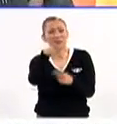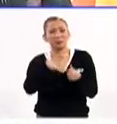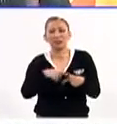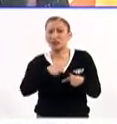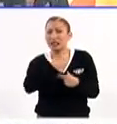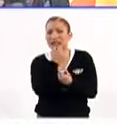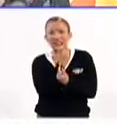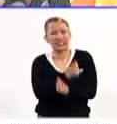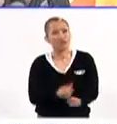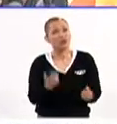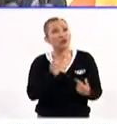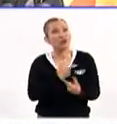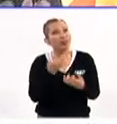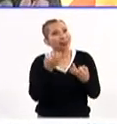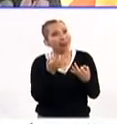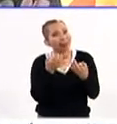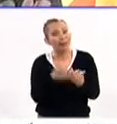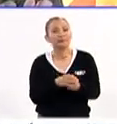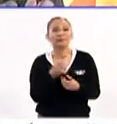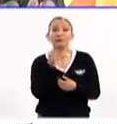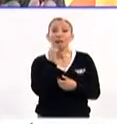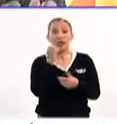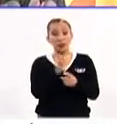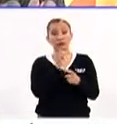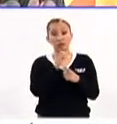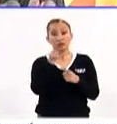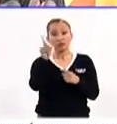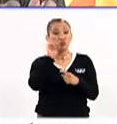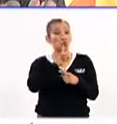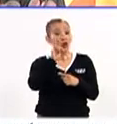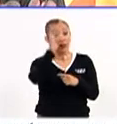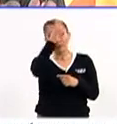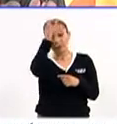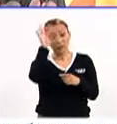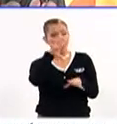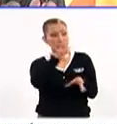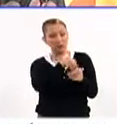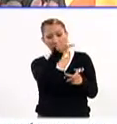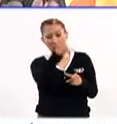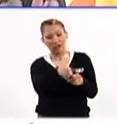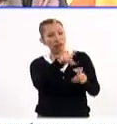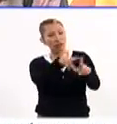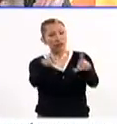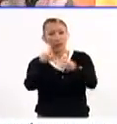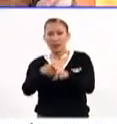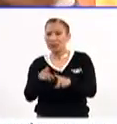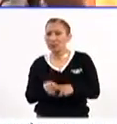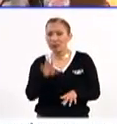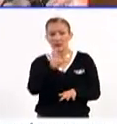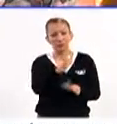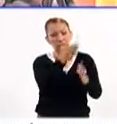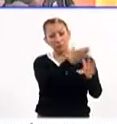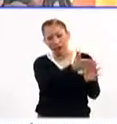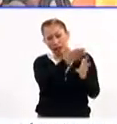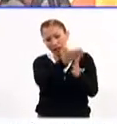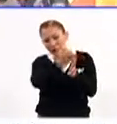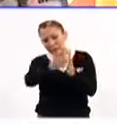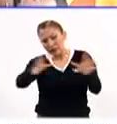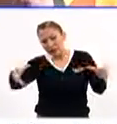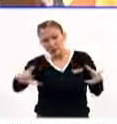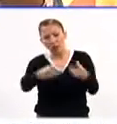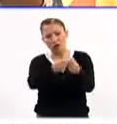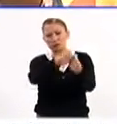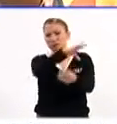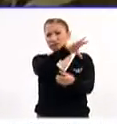público infantil. Así que es una artista muy completa, con distintas facetas que unen un todo